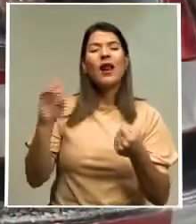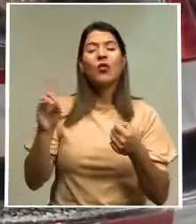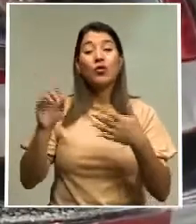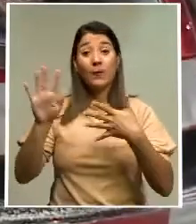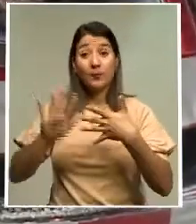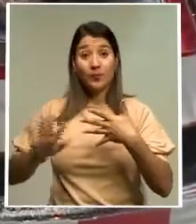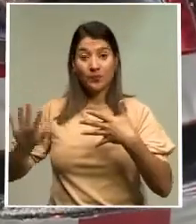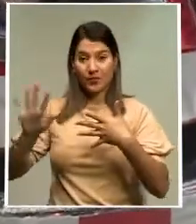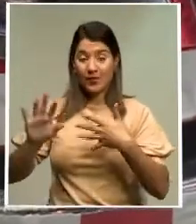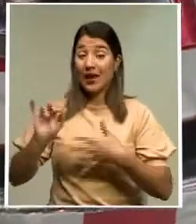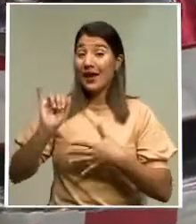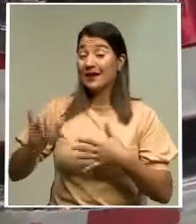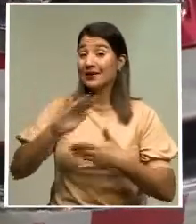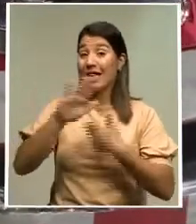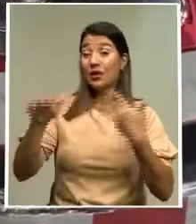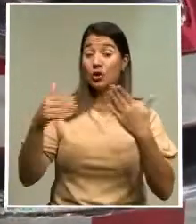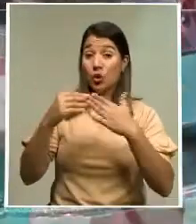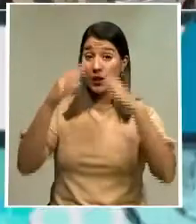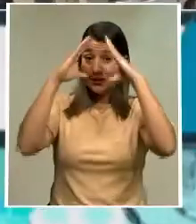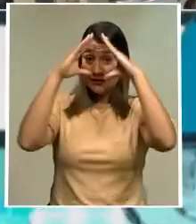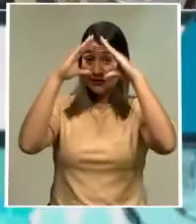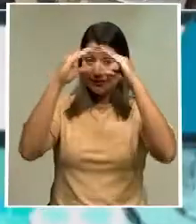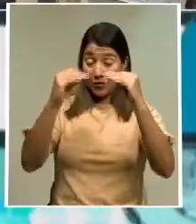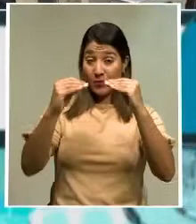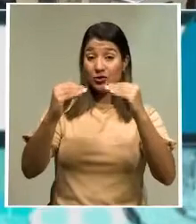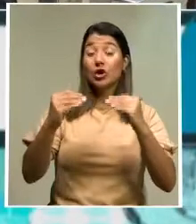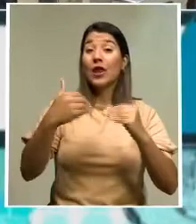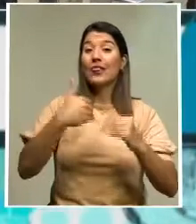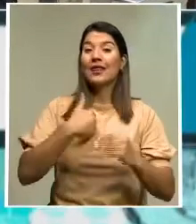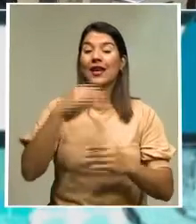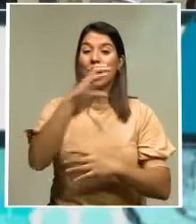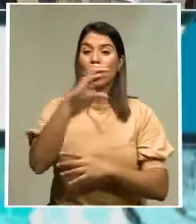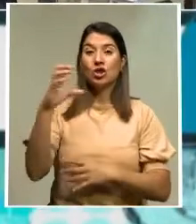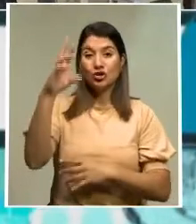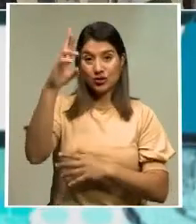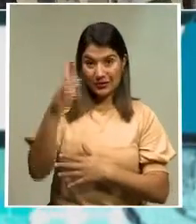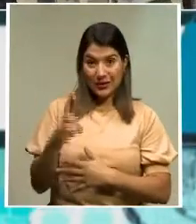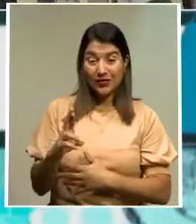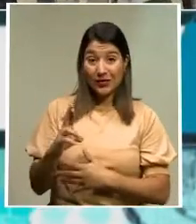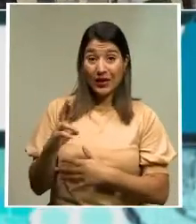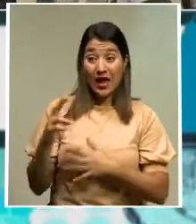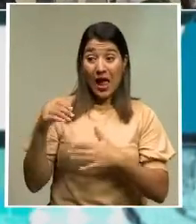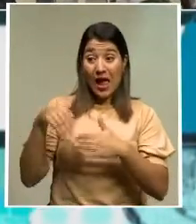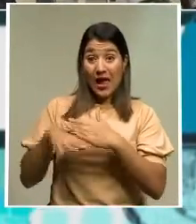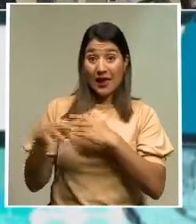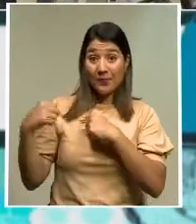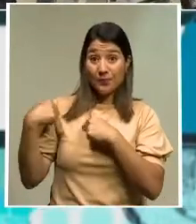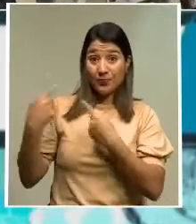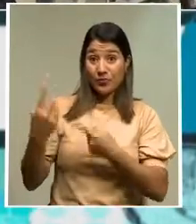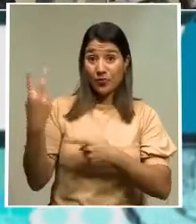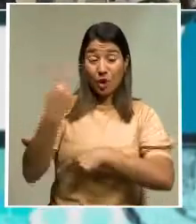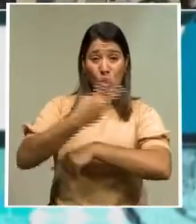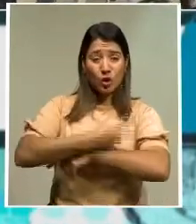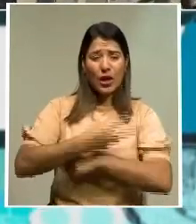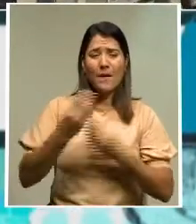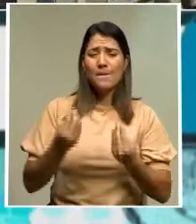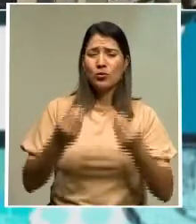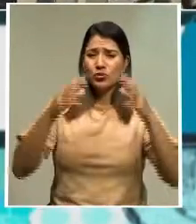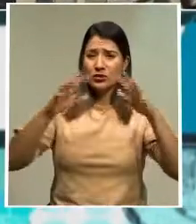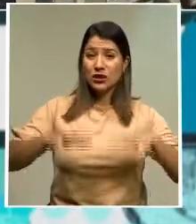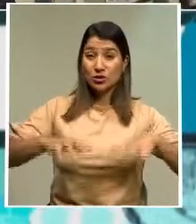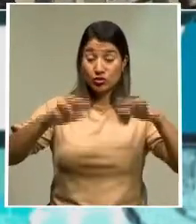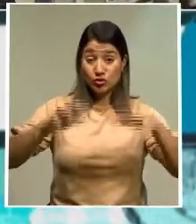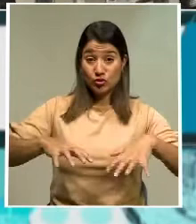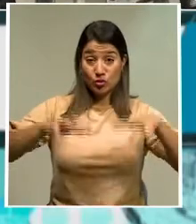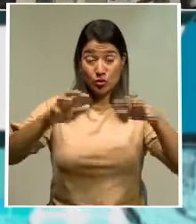Don Ernesto, esta es la situación que mantiene el país durante los últimos 2 días, lluvia constante, que